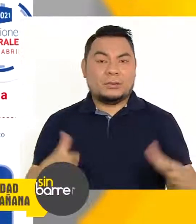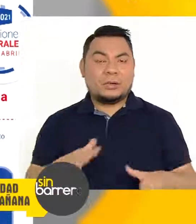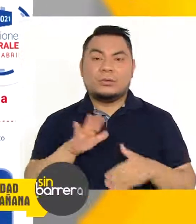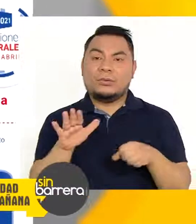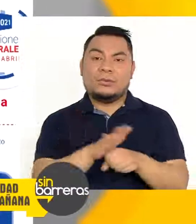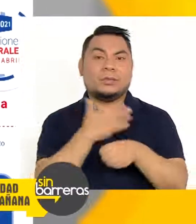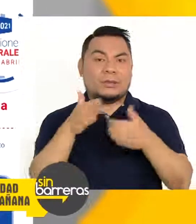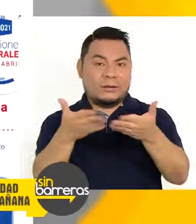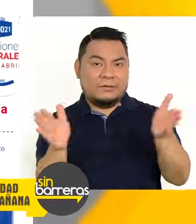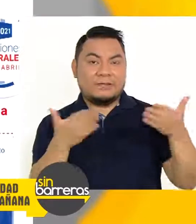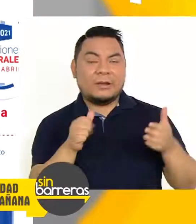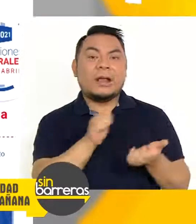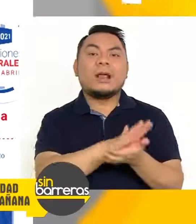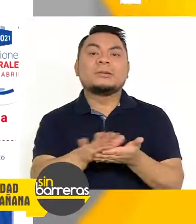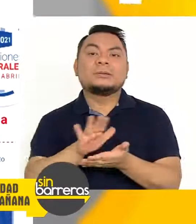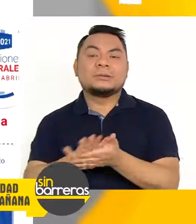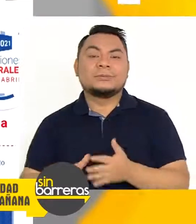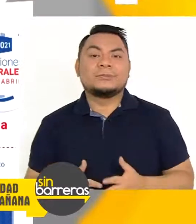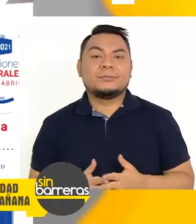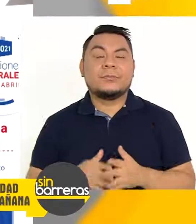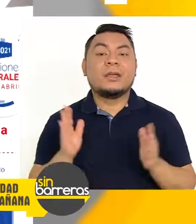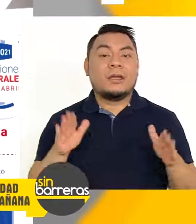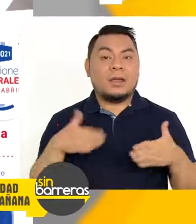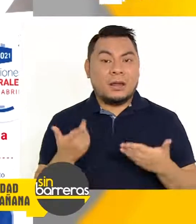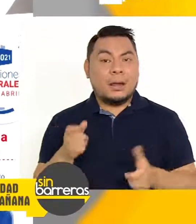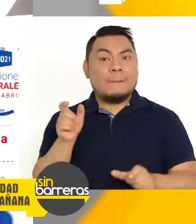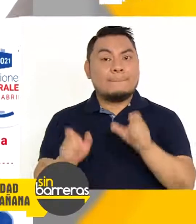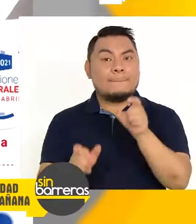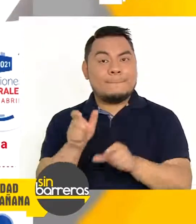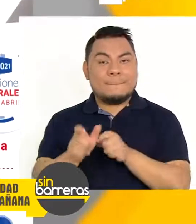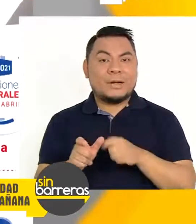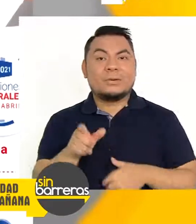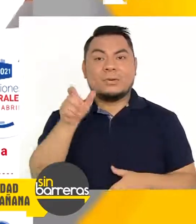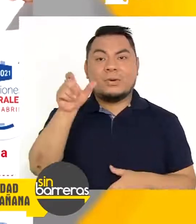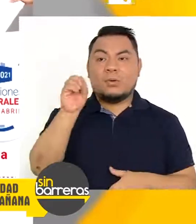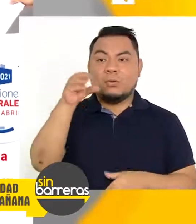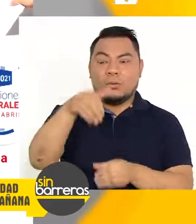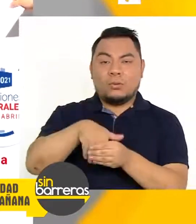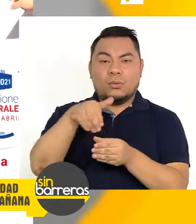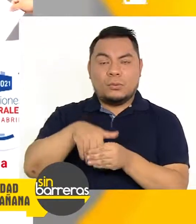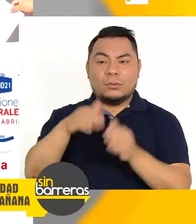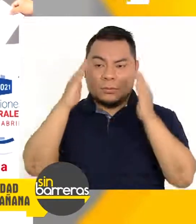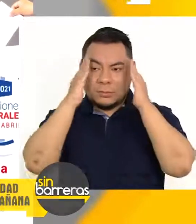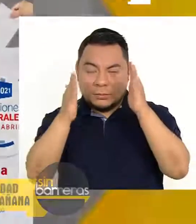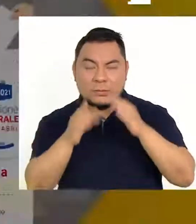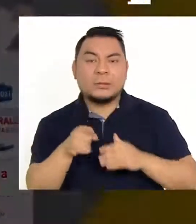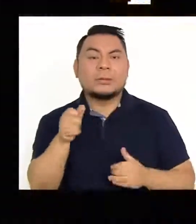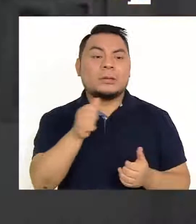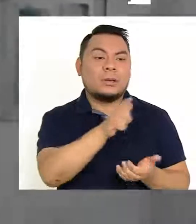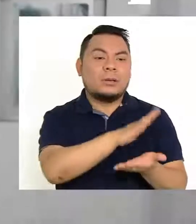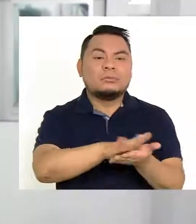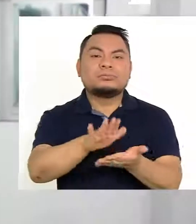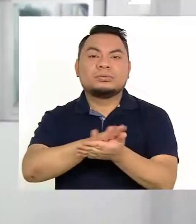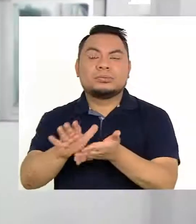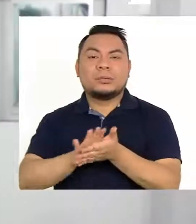se encuentran totalmente desinfectados. Habrá personal de la OMPE que esté dedicado a la desinfección de manos,